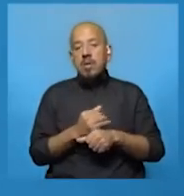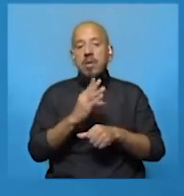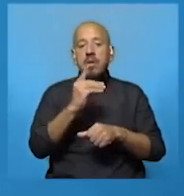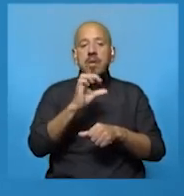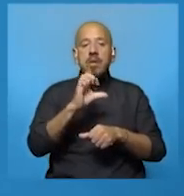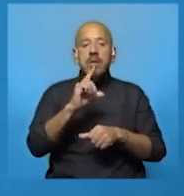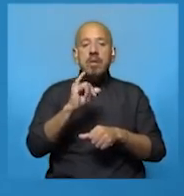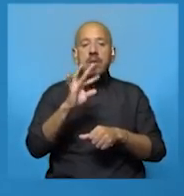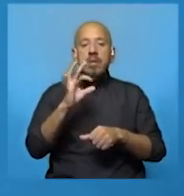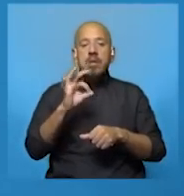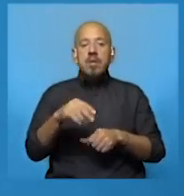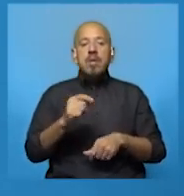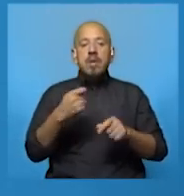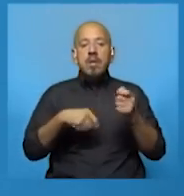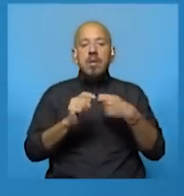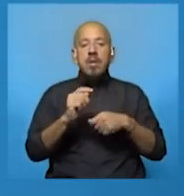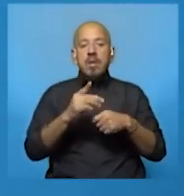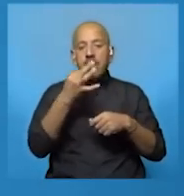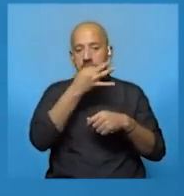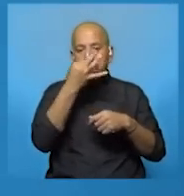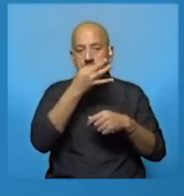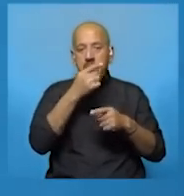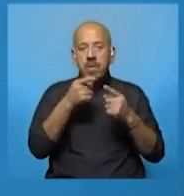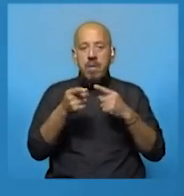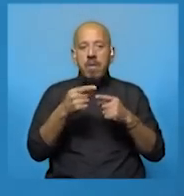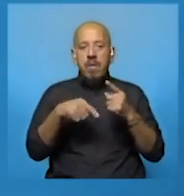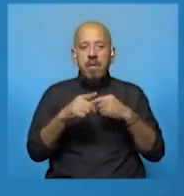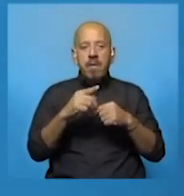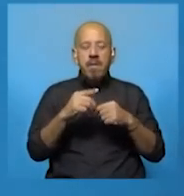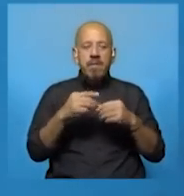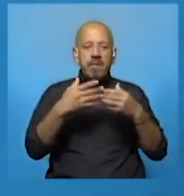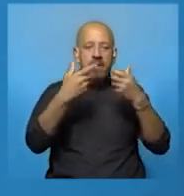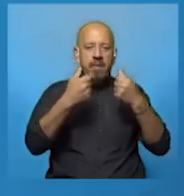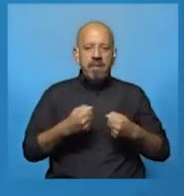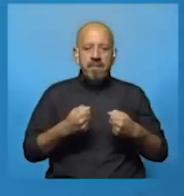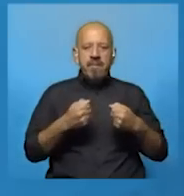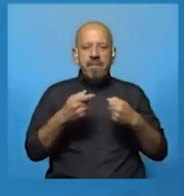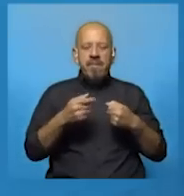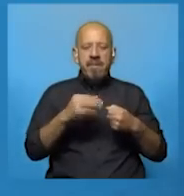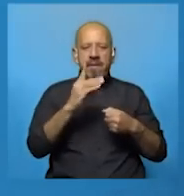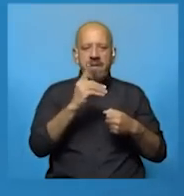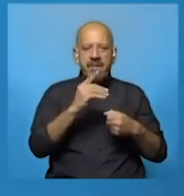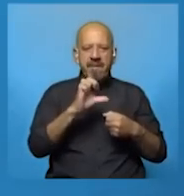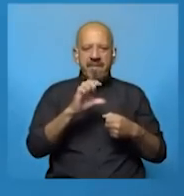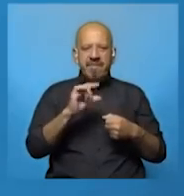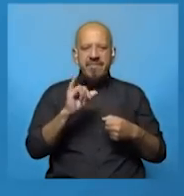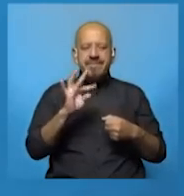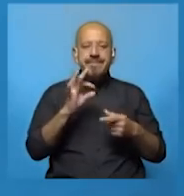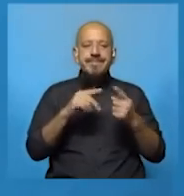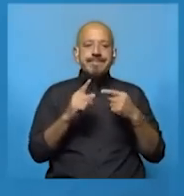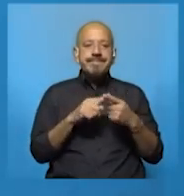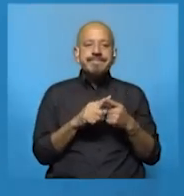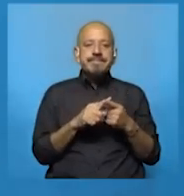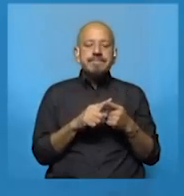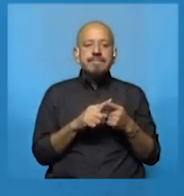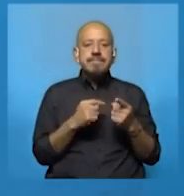comercialización de drogas por menor dentro de la cárcel así se llama el delito y en ese sentido bueno su máscara